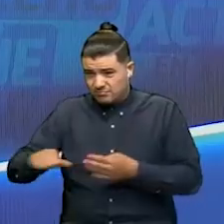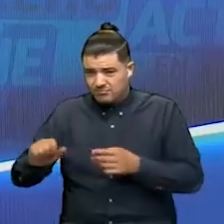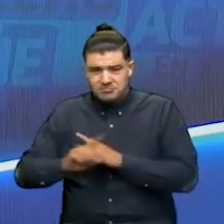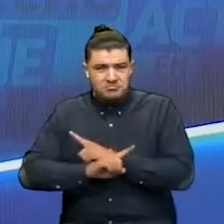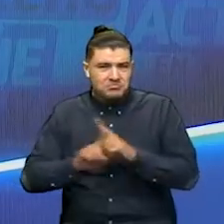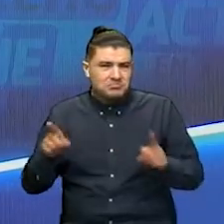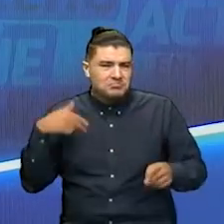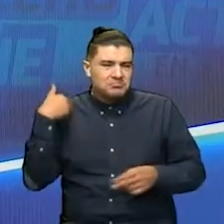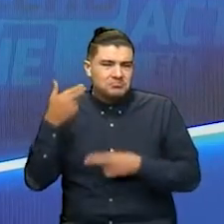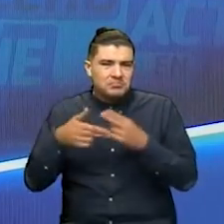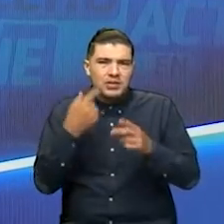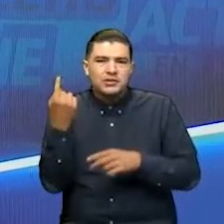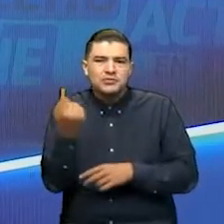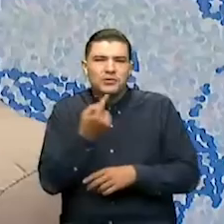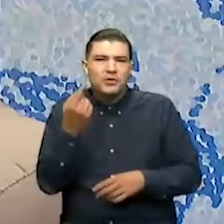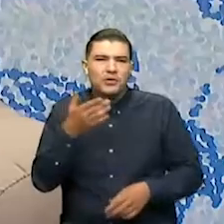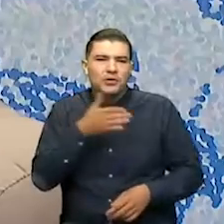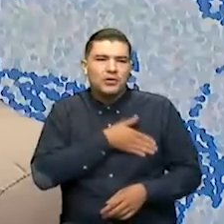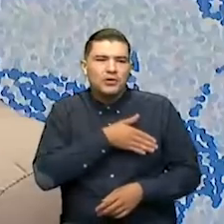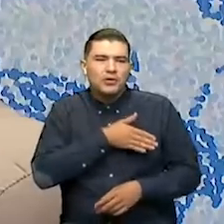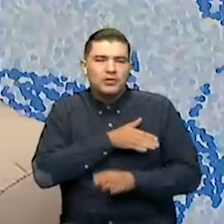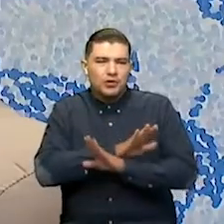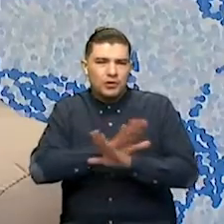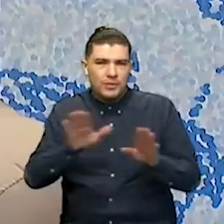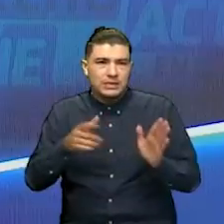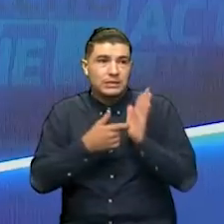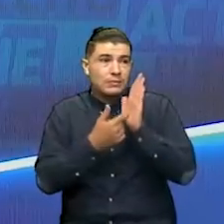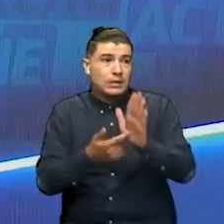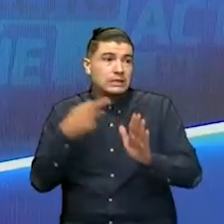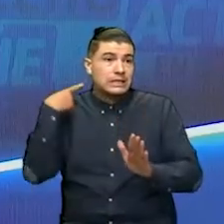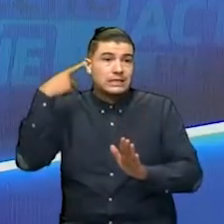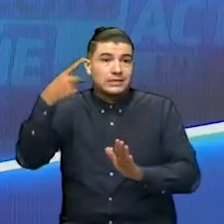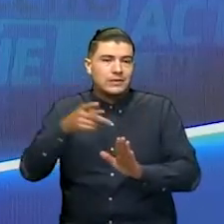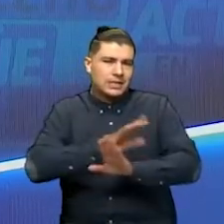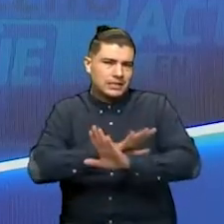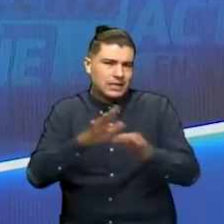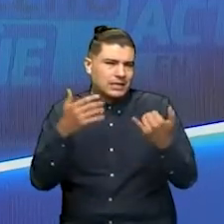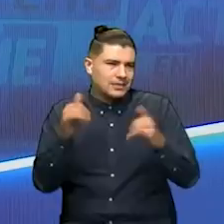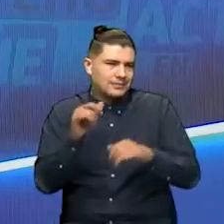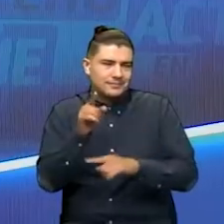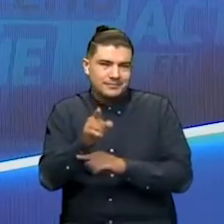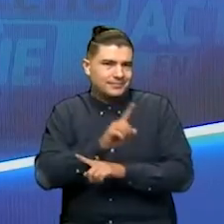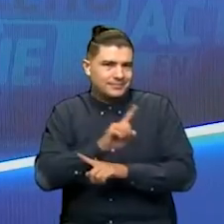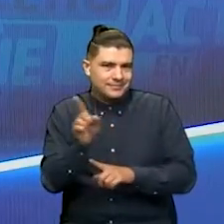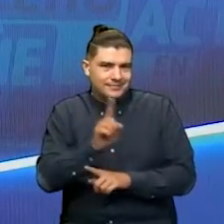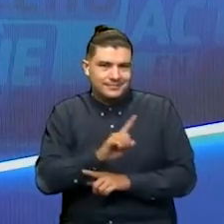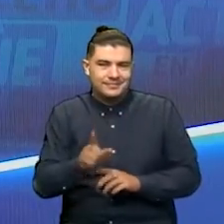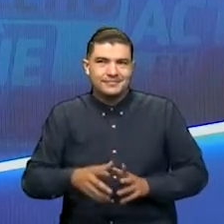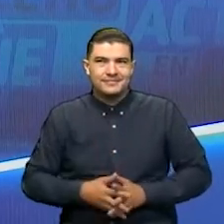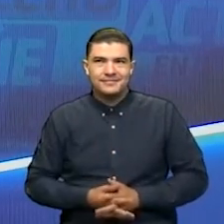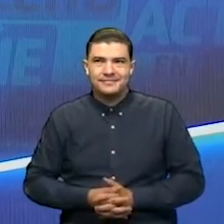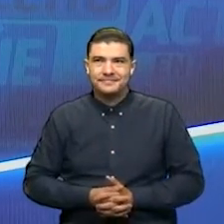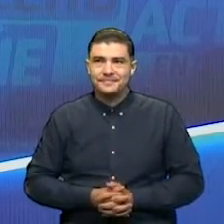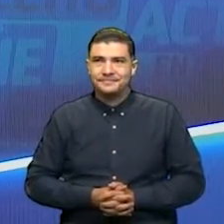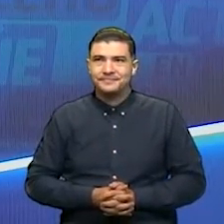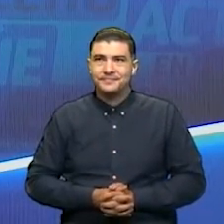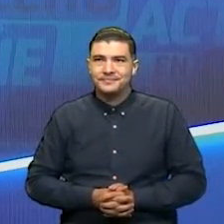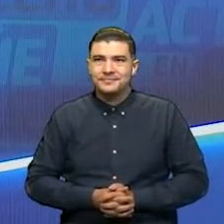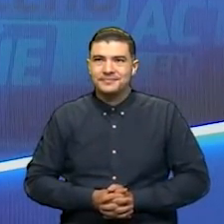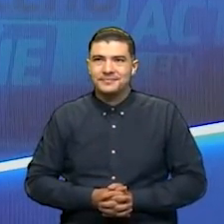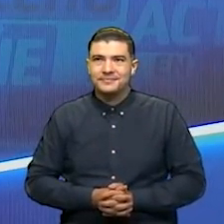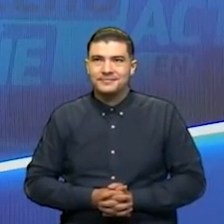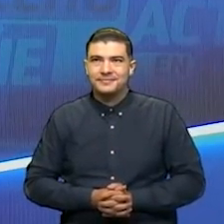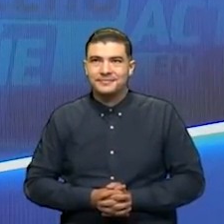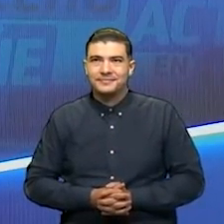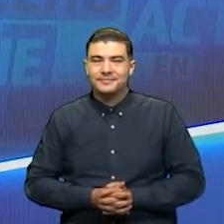de telenovela, ¿no? Sí, donde sí, se sí, montan sí las historias, pues ya hemos, digamos que debatido 2. Y eso no